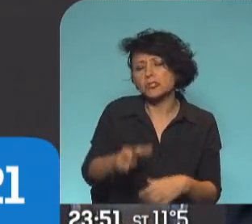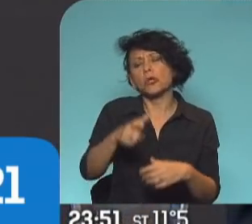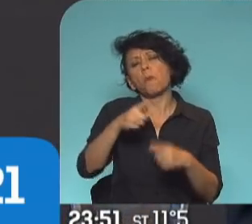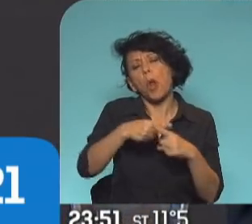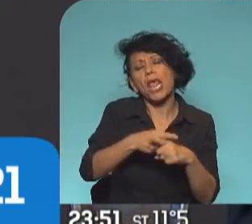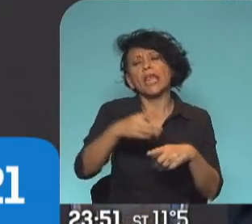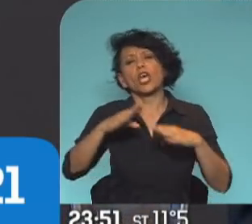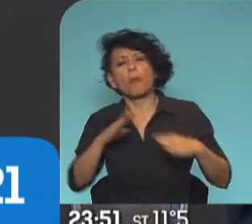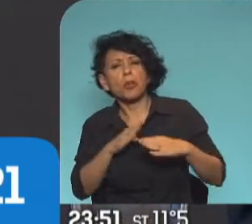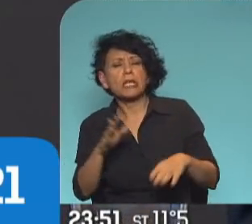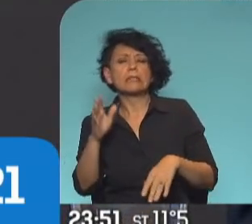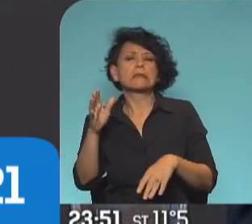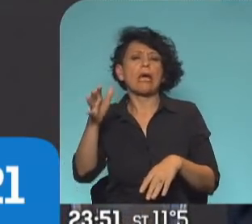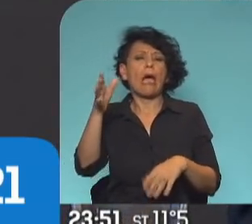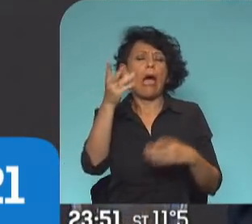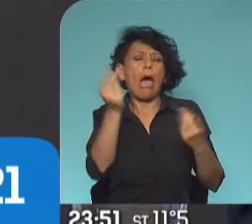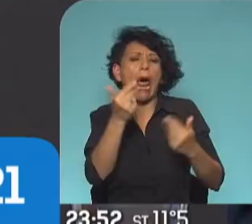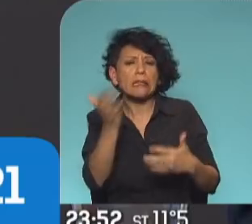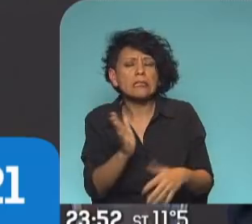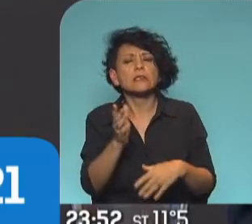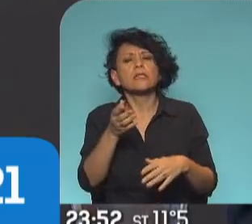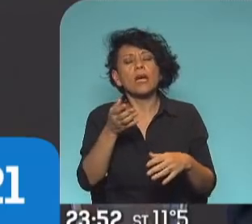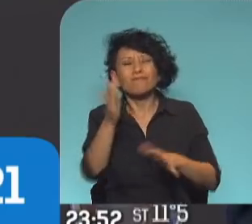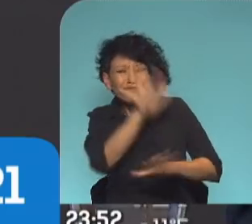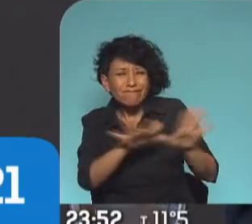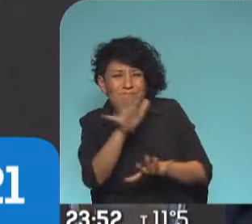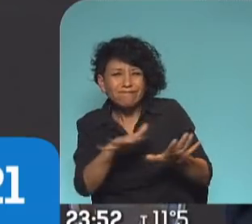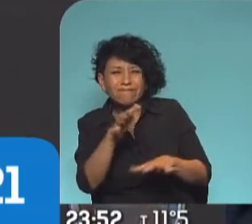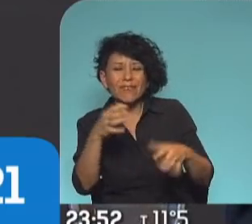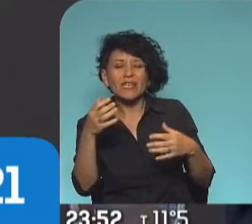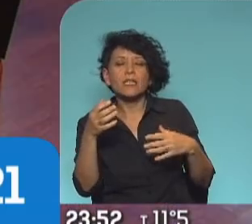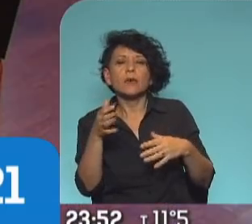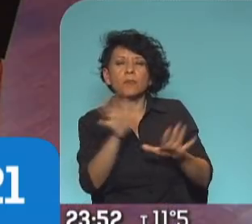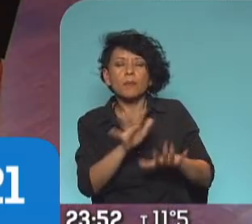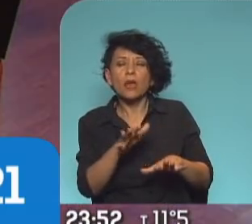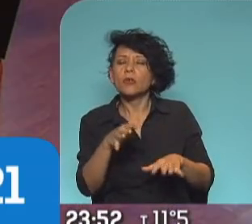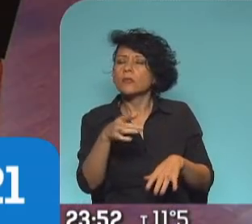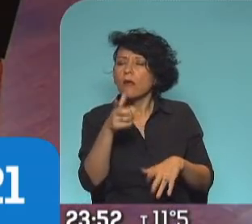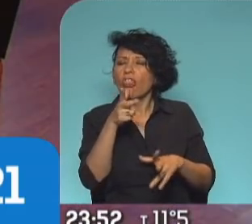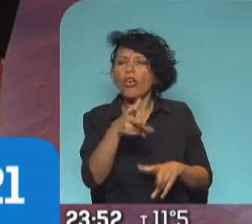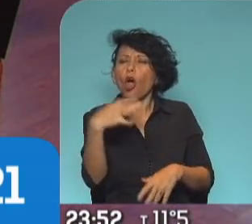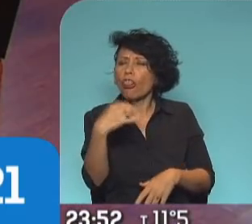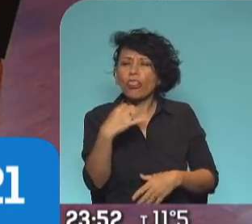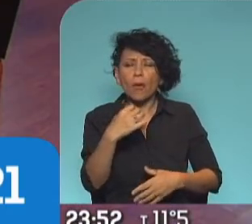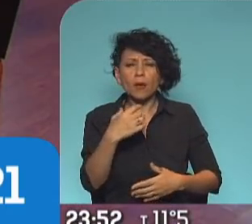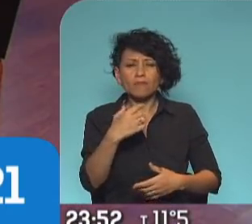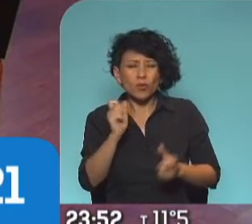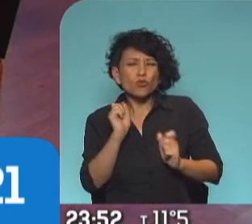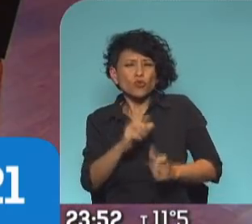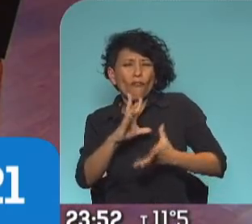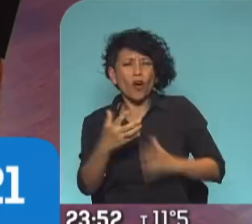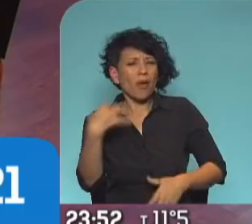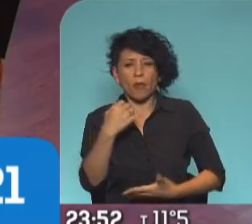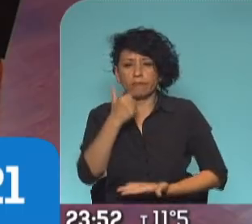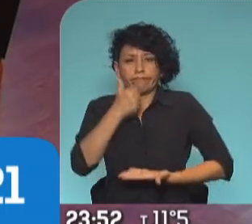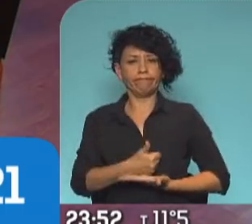un artista, es vos tenés que mantener siempre tu autenticidad comunicacional, tu impronta, y nunca dejar de ser lo que sos,